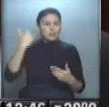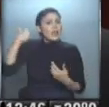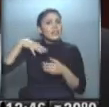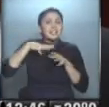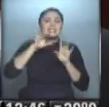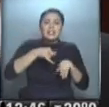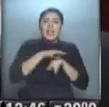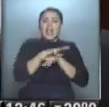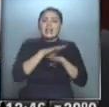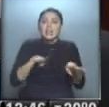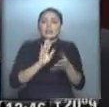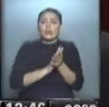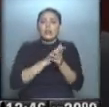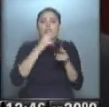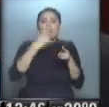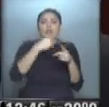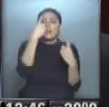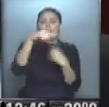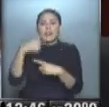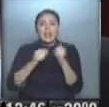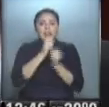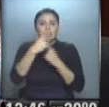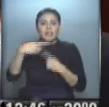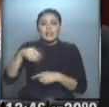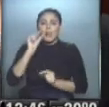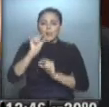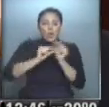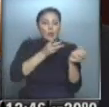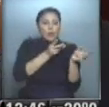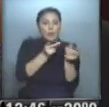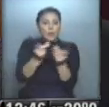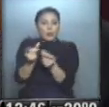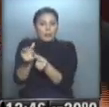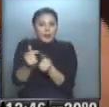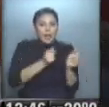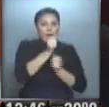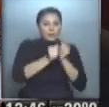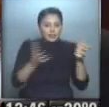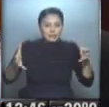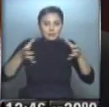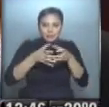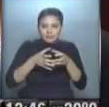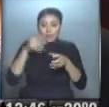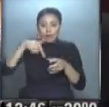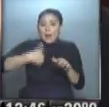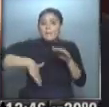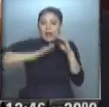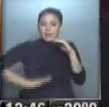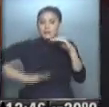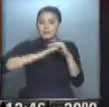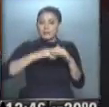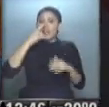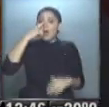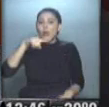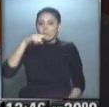de licencias a distintos nombres, distintos licenciatarios que fueron comprando de a poco. Llegamos a la mayor concentración en la